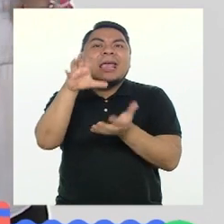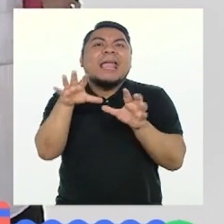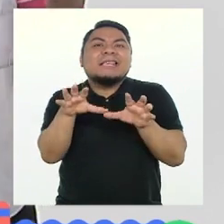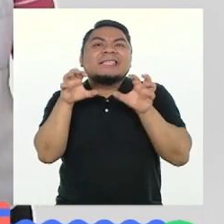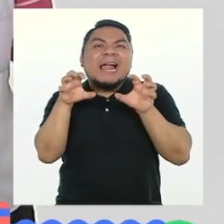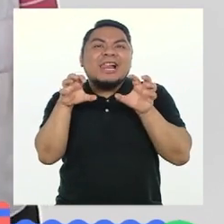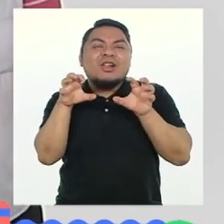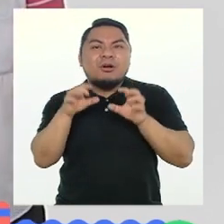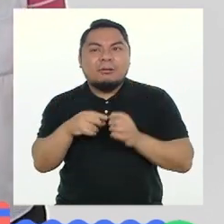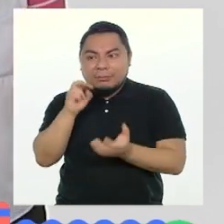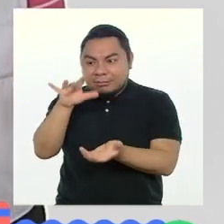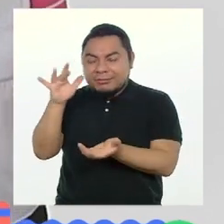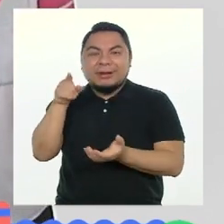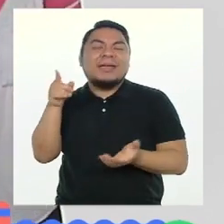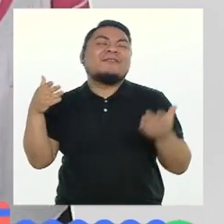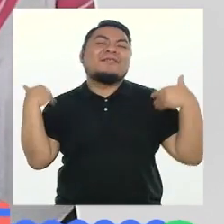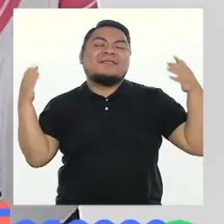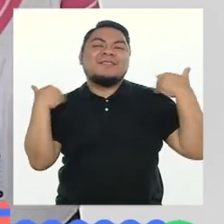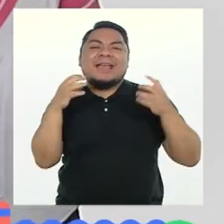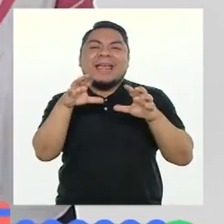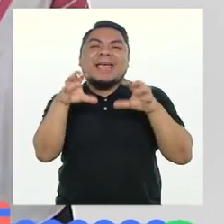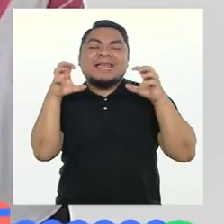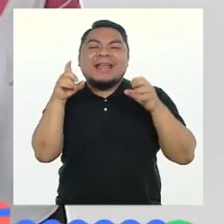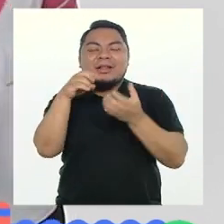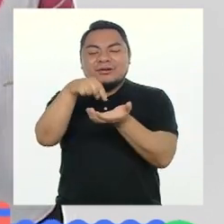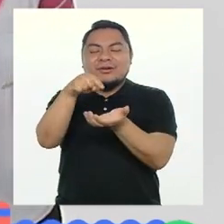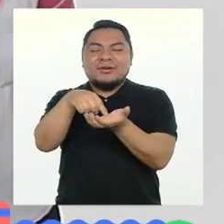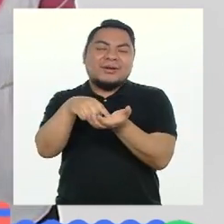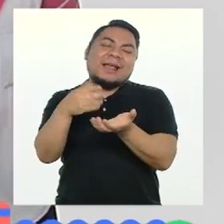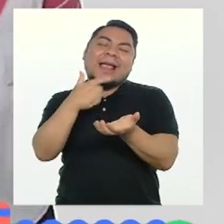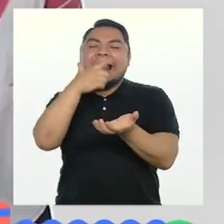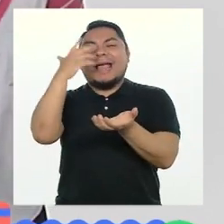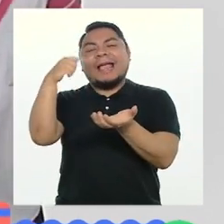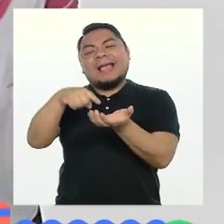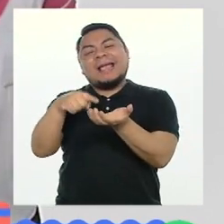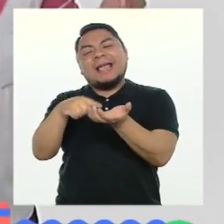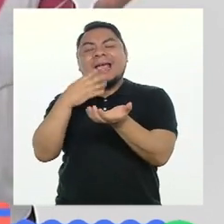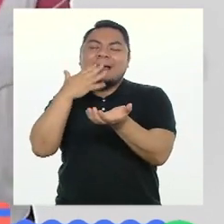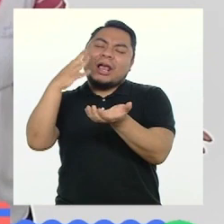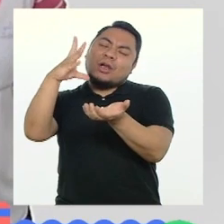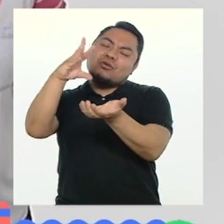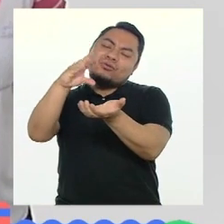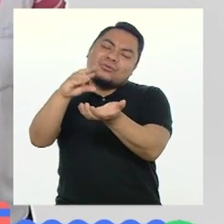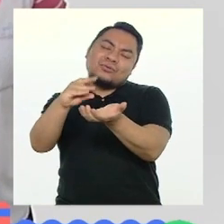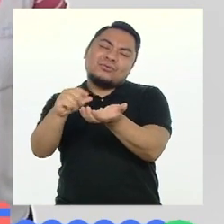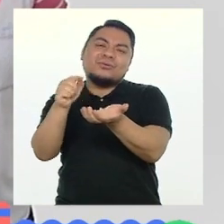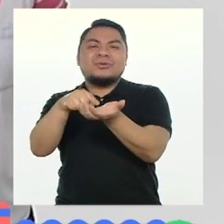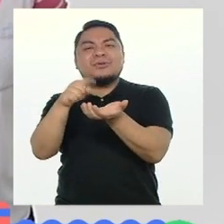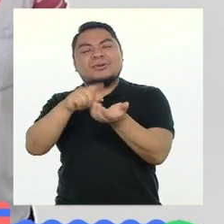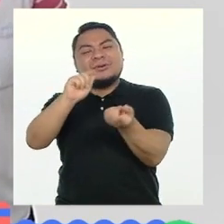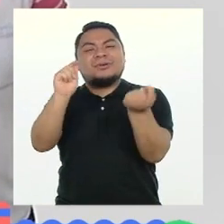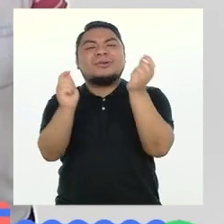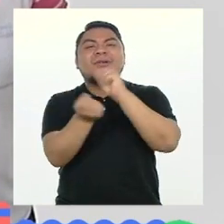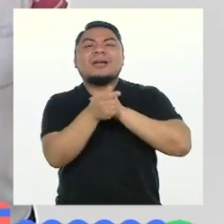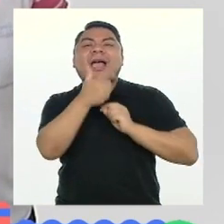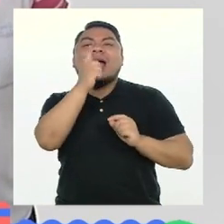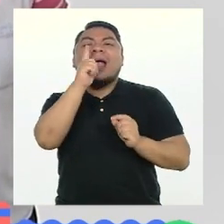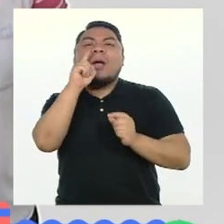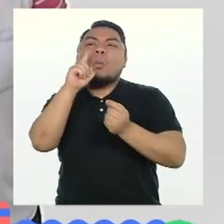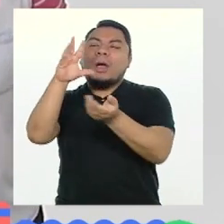niña estaba feliz con su hielo en la mano y gritaba: ¡Hielito, desaparece! ¡Hielito, transfórmate en